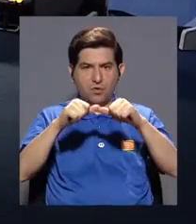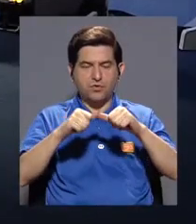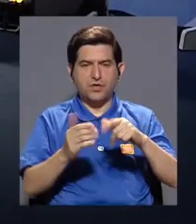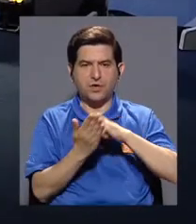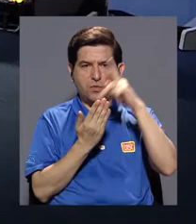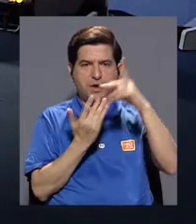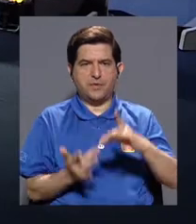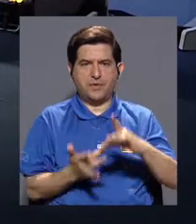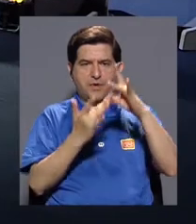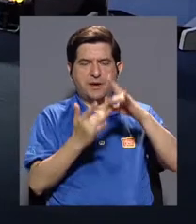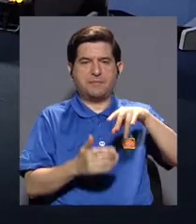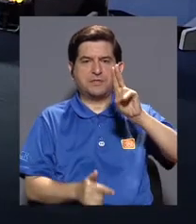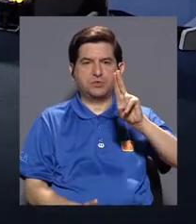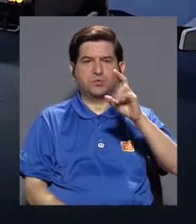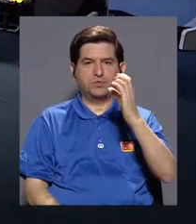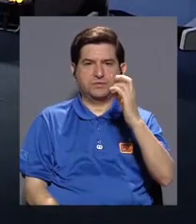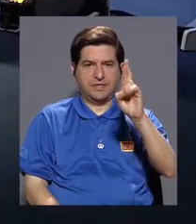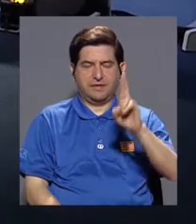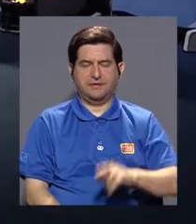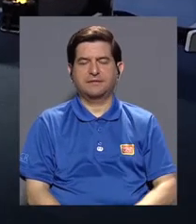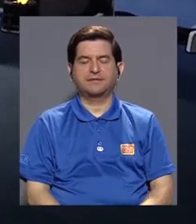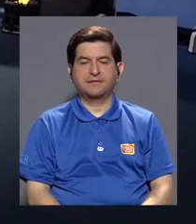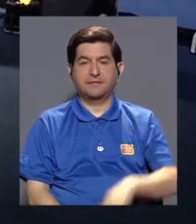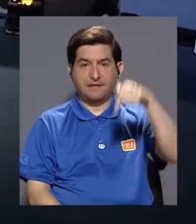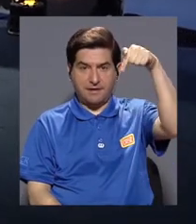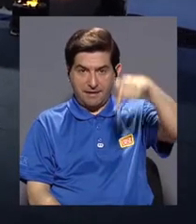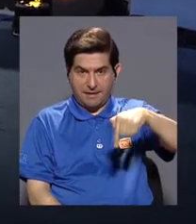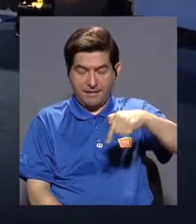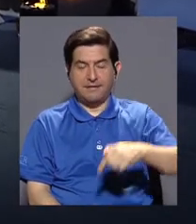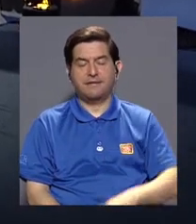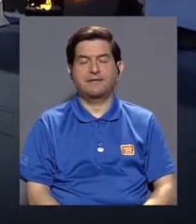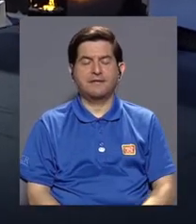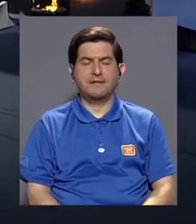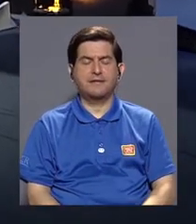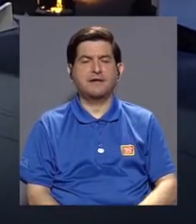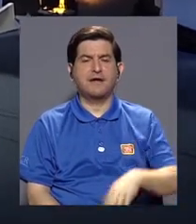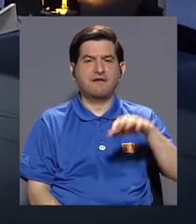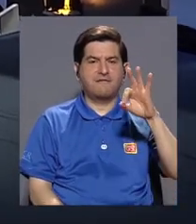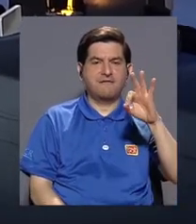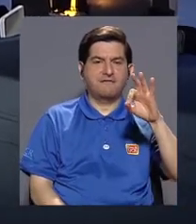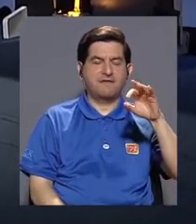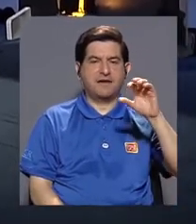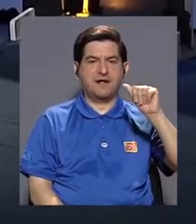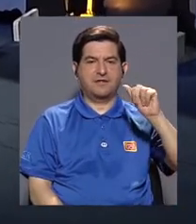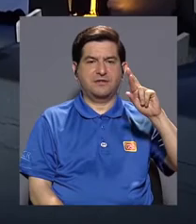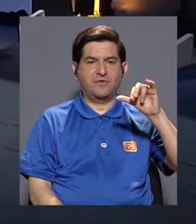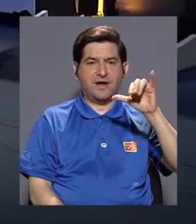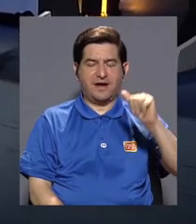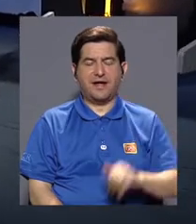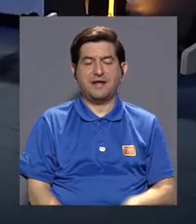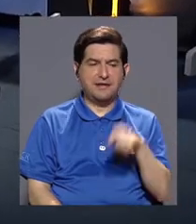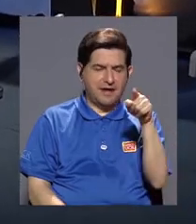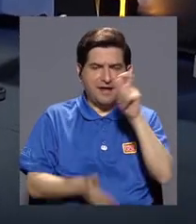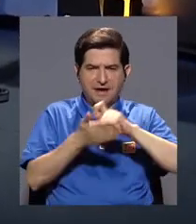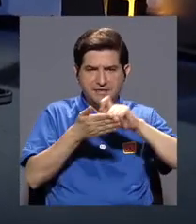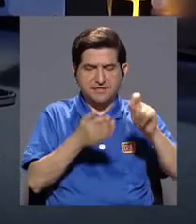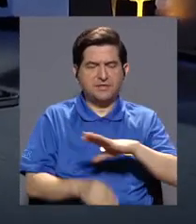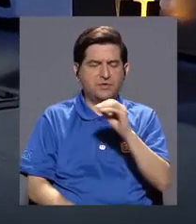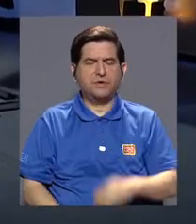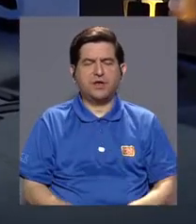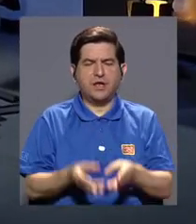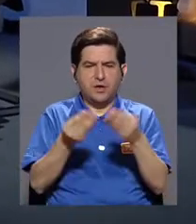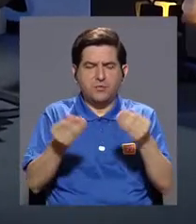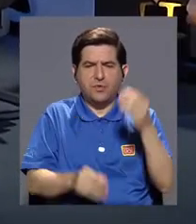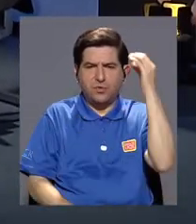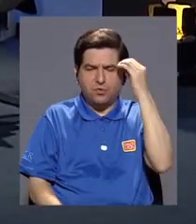Regresamos a Especiales Universidad de Costa Rica, acá con don Fernando Araya, escritor y generador de opinión de